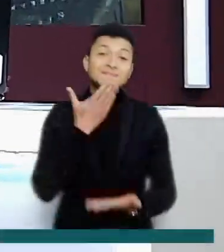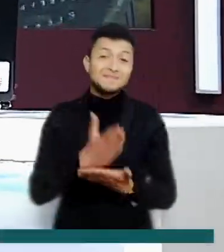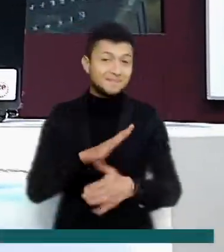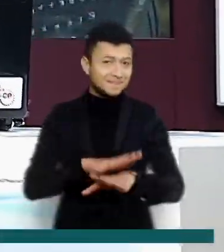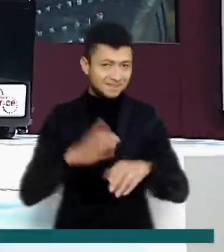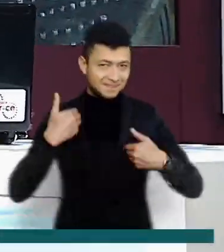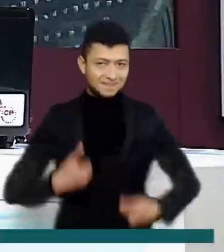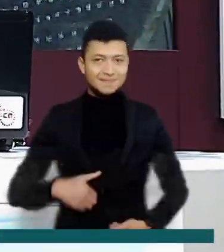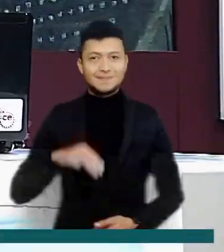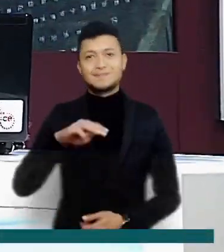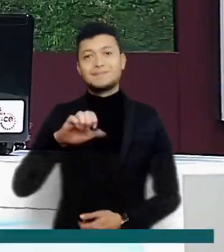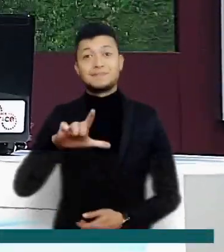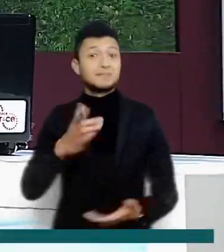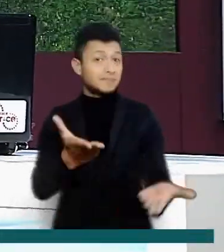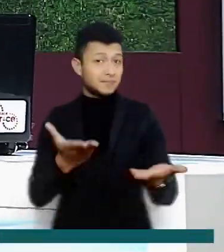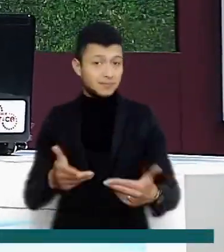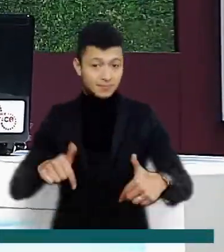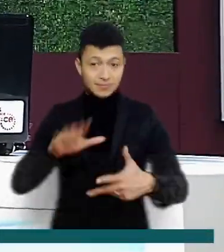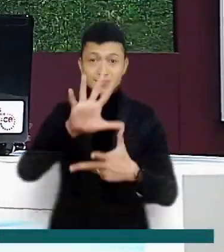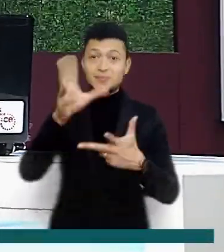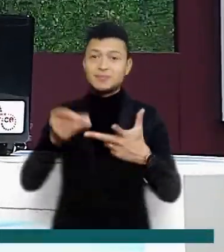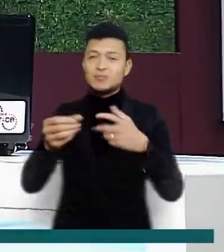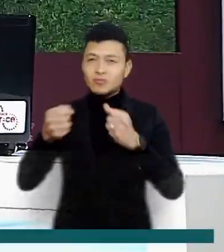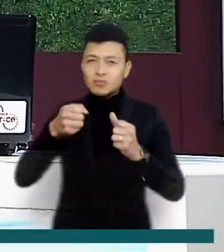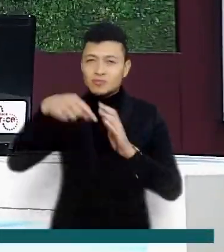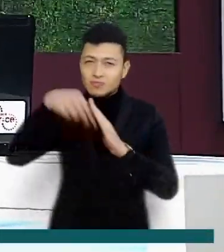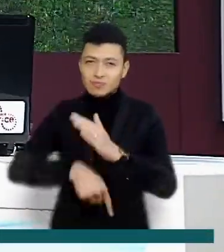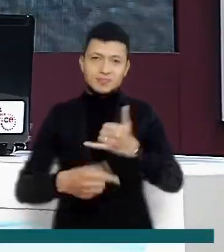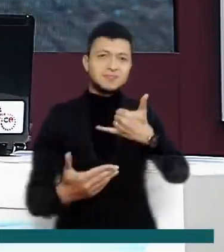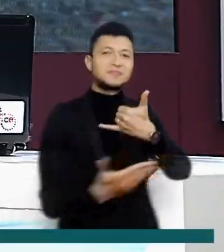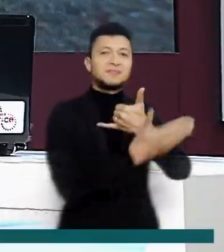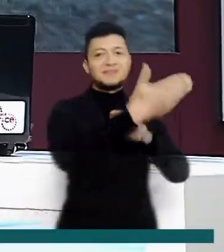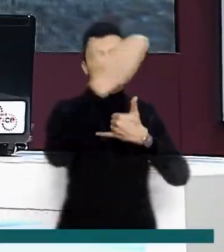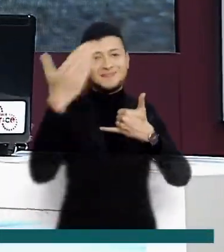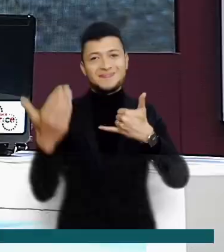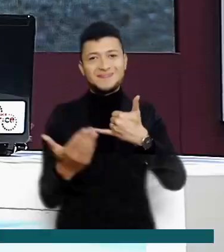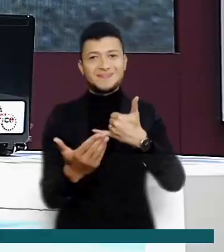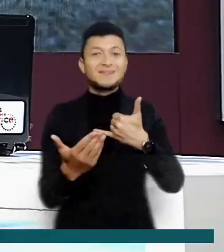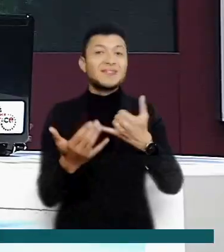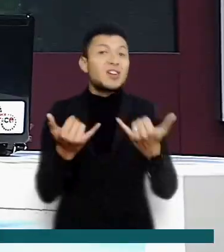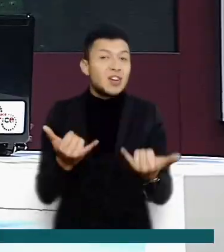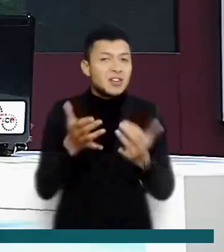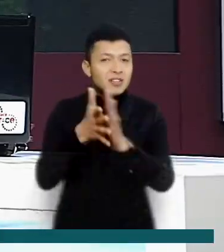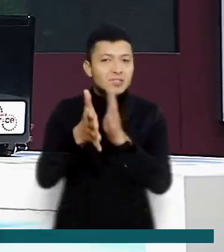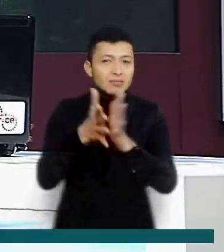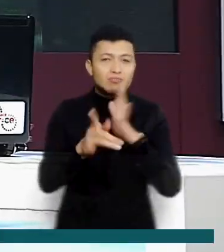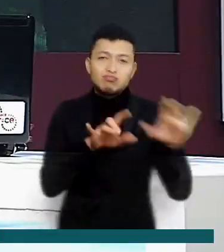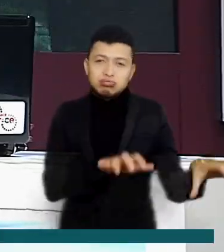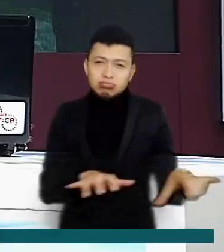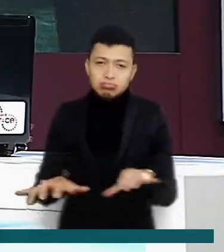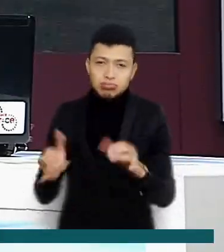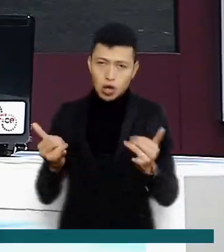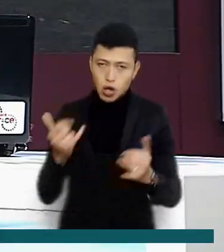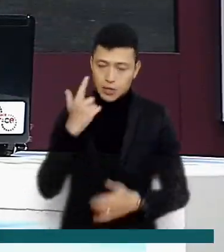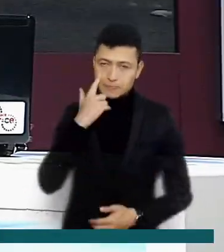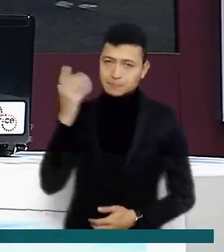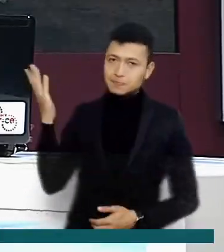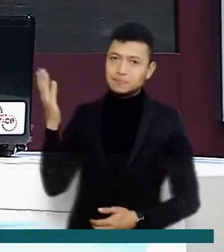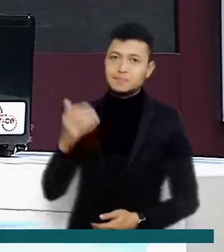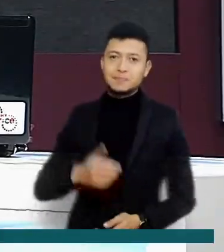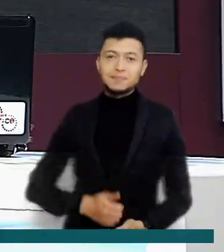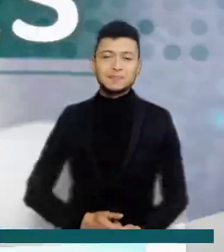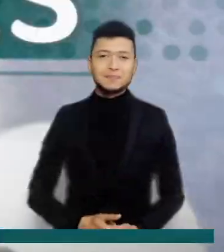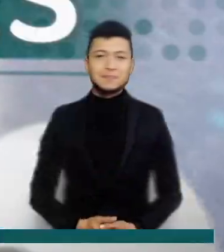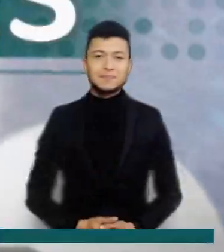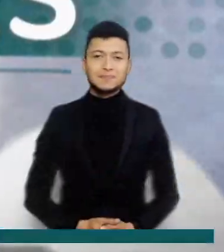Buenas tardes, soy Mabel Kremer y les doy la bienvenida a Enlace 13, periodismo a profundidad en nuestras regiones. Estas son algunas de las historias que tenemos para